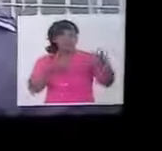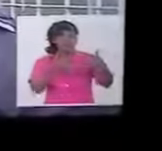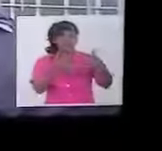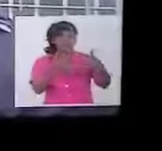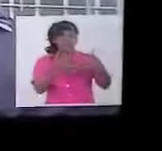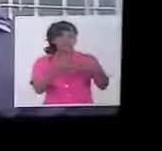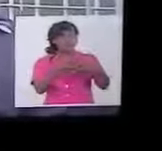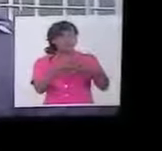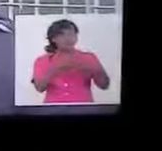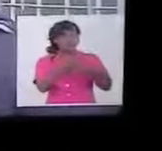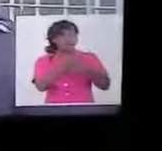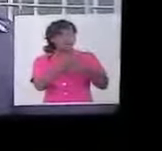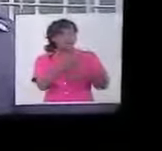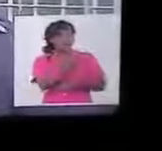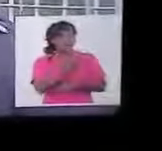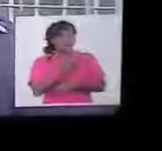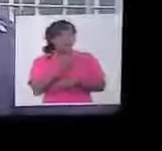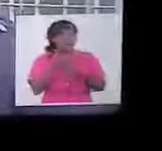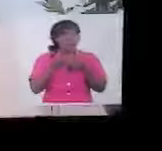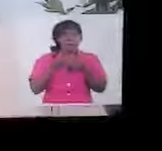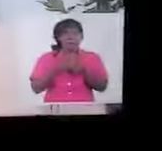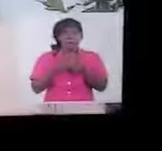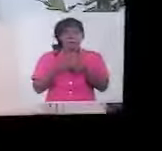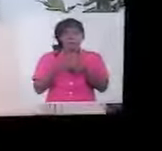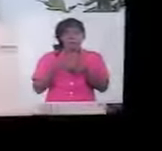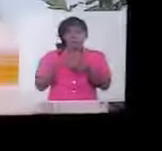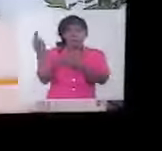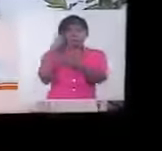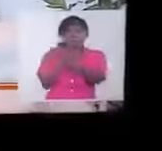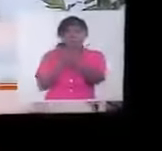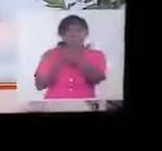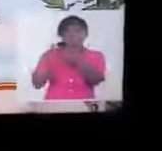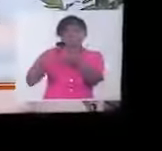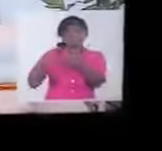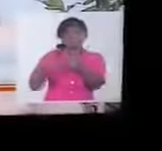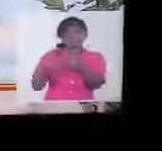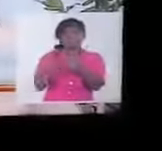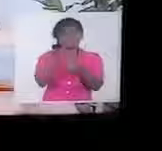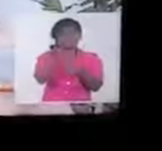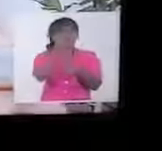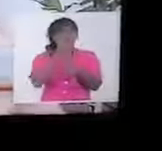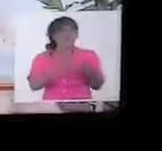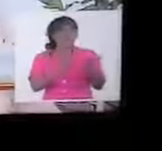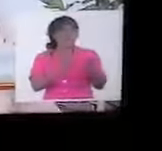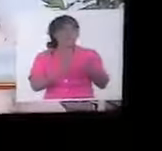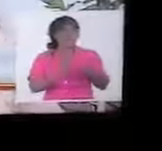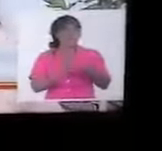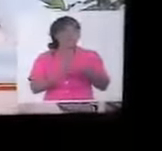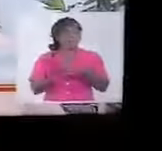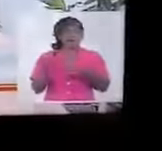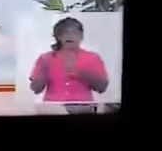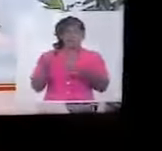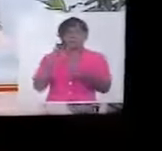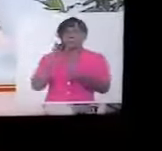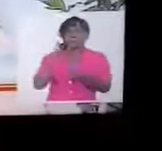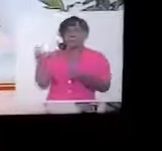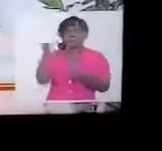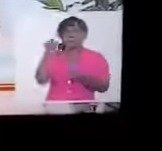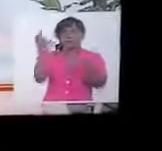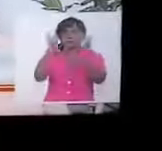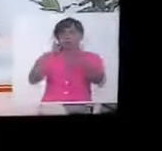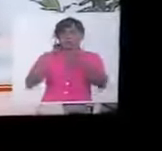interrelaciona mucho mi obra tal vez con la telenovela de él. Yo conocí a la obra de Brian por las páginas sociales, por Facebook, por